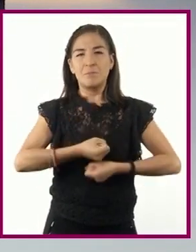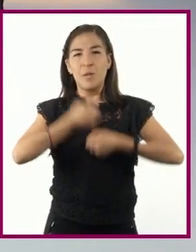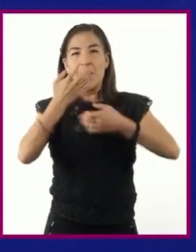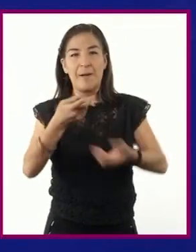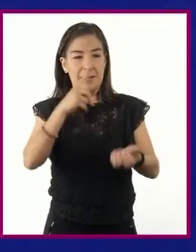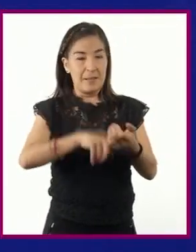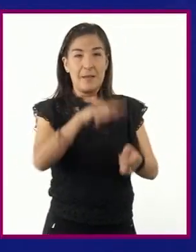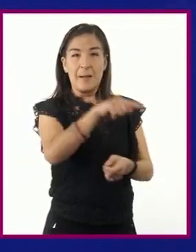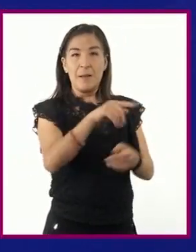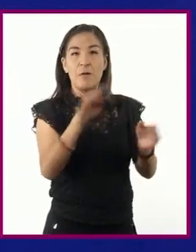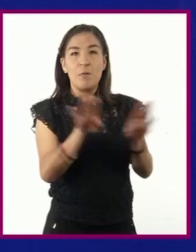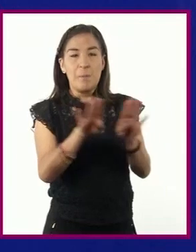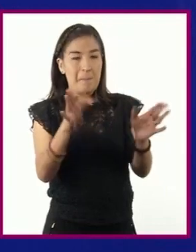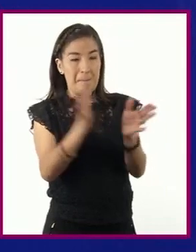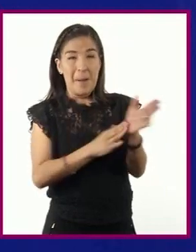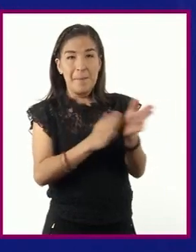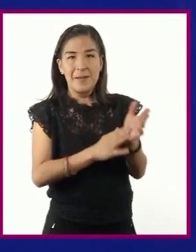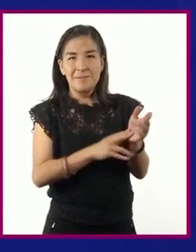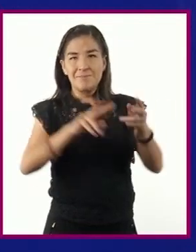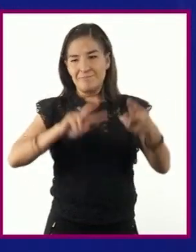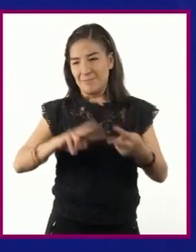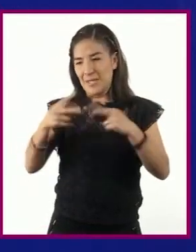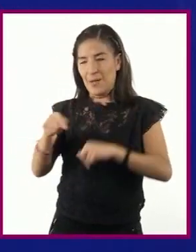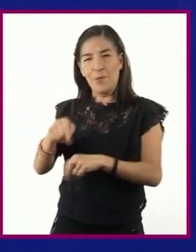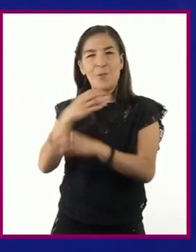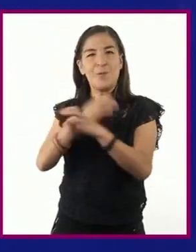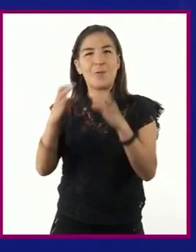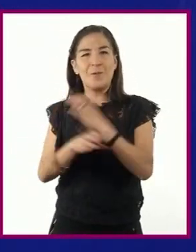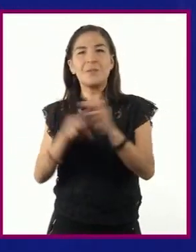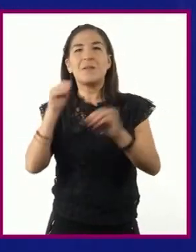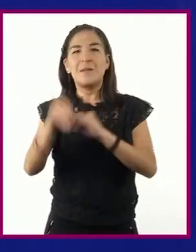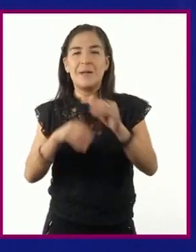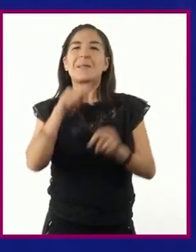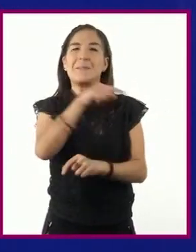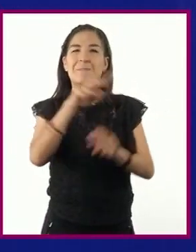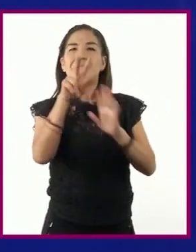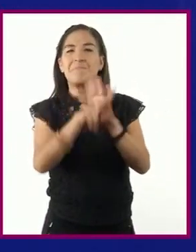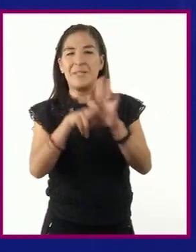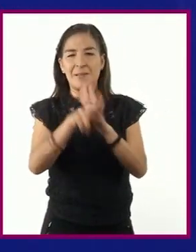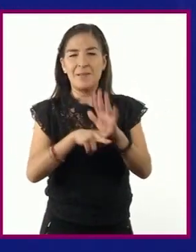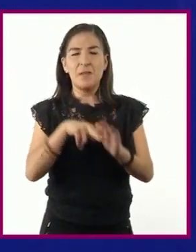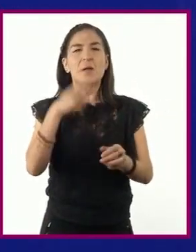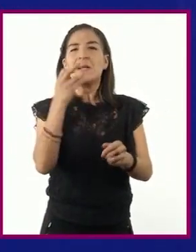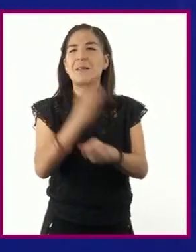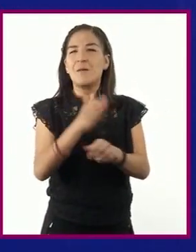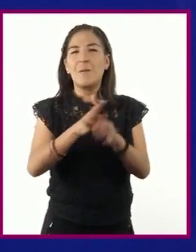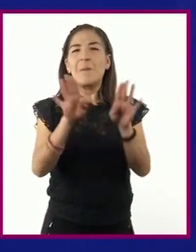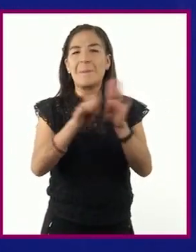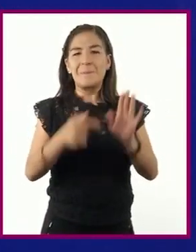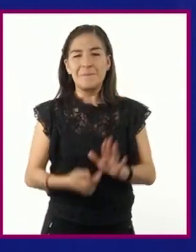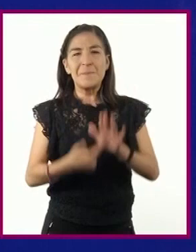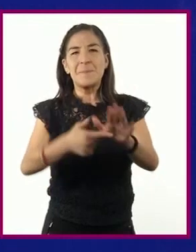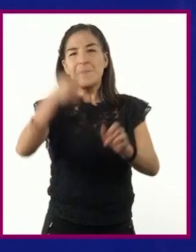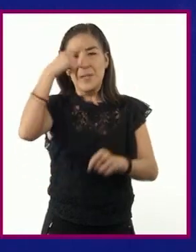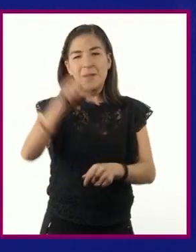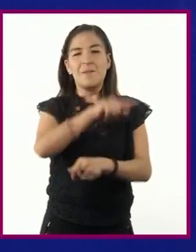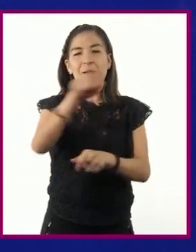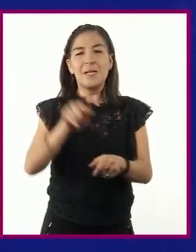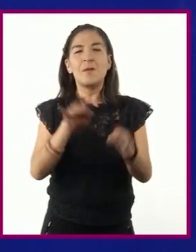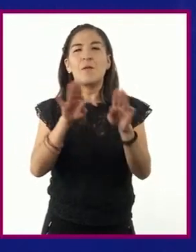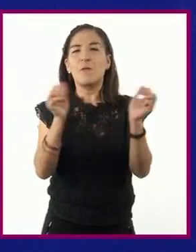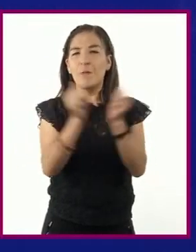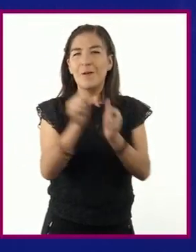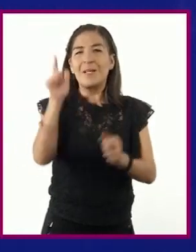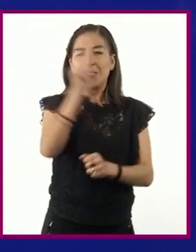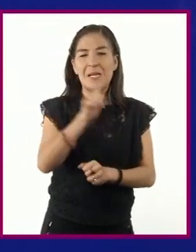del papel a los objetos y a otros medios como el video. Así, su plasticidad y la exploración con el